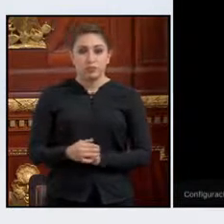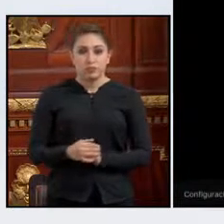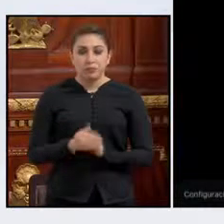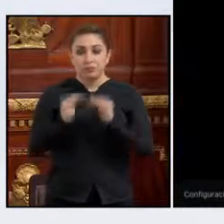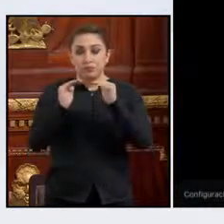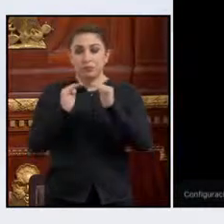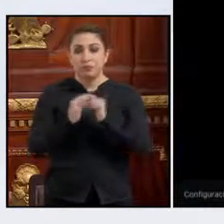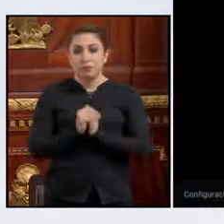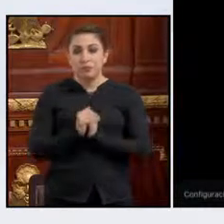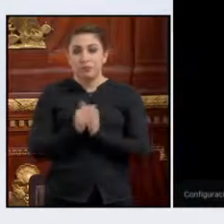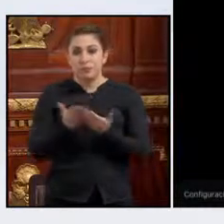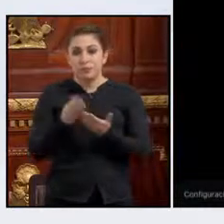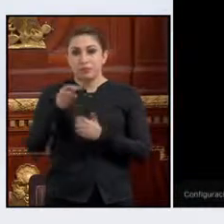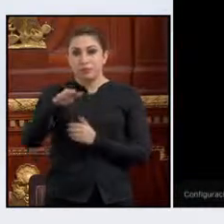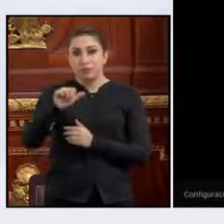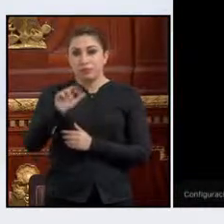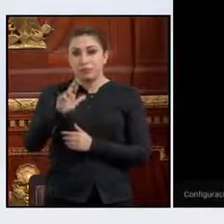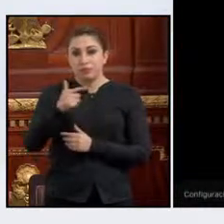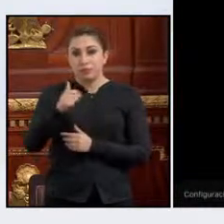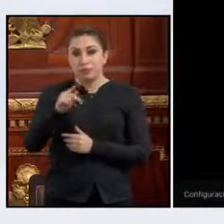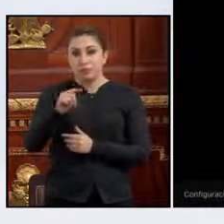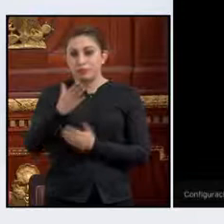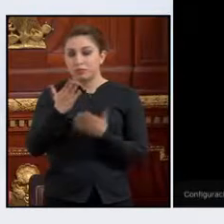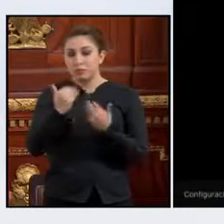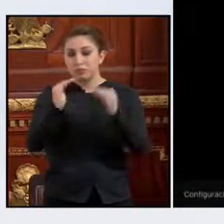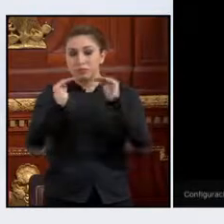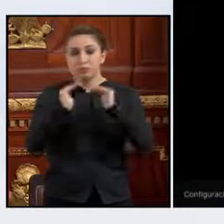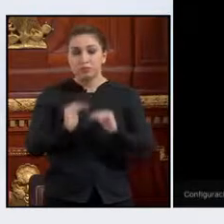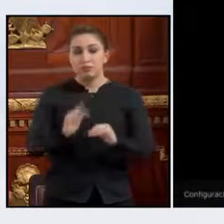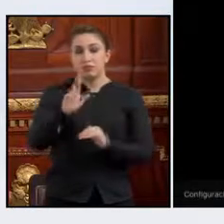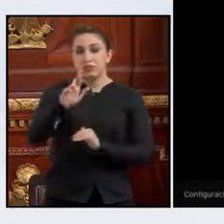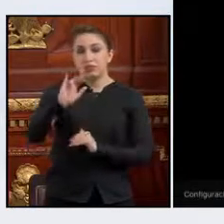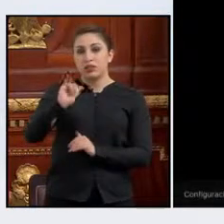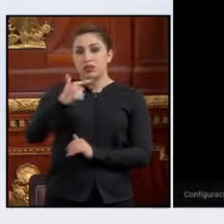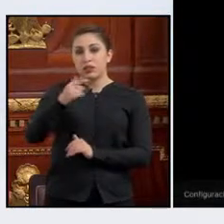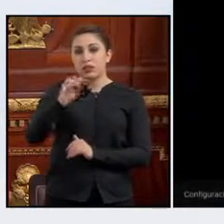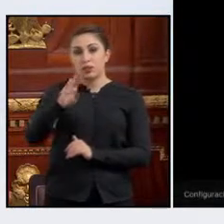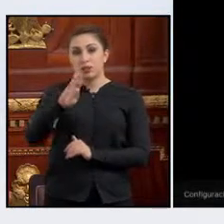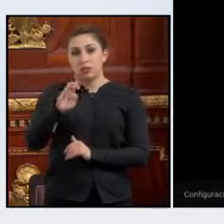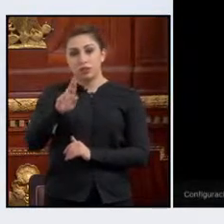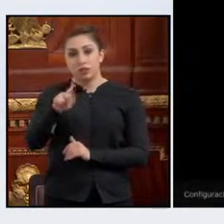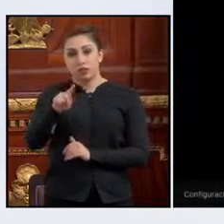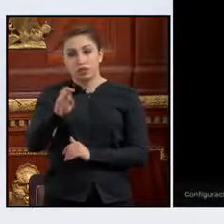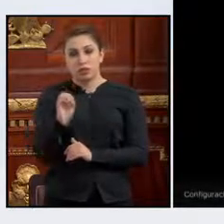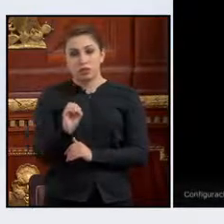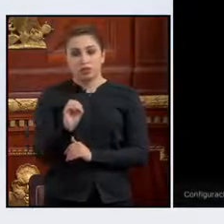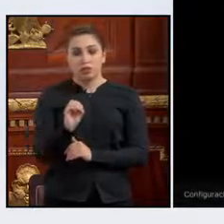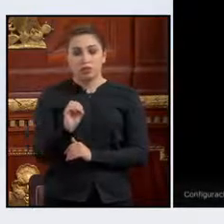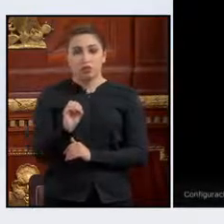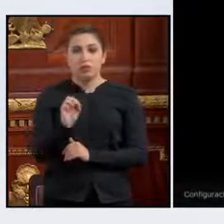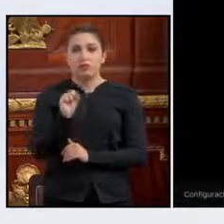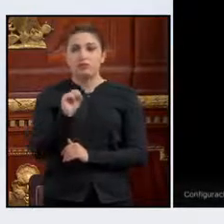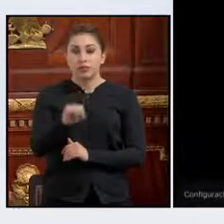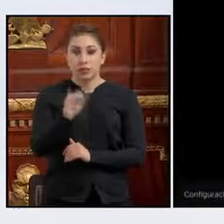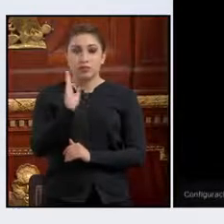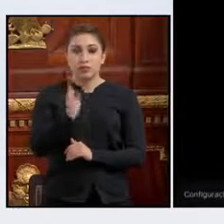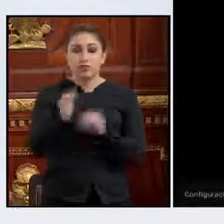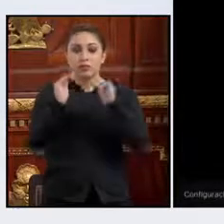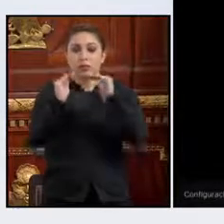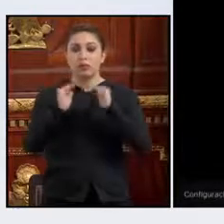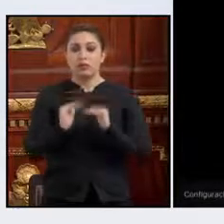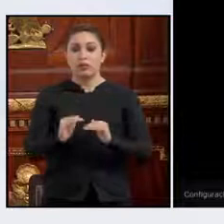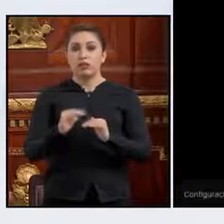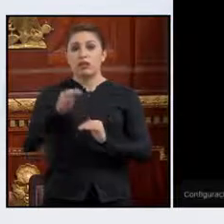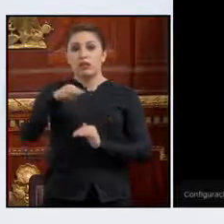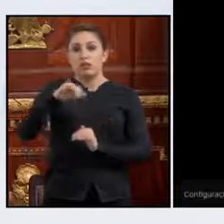Saldaña Hernández Margarita. Salgado Vázquez Rigoberto. Rigoberto Salgado, a favor. Salazar